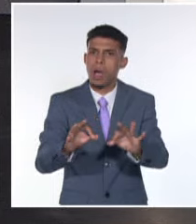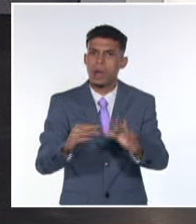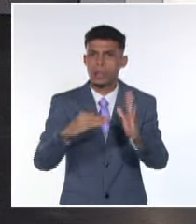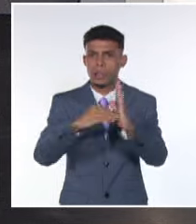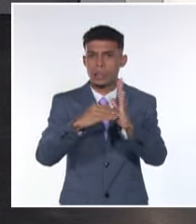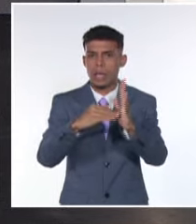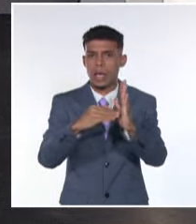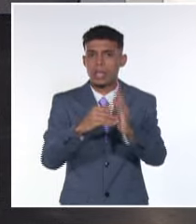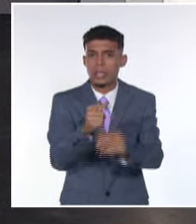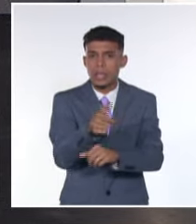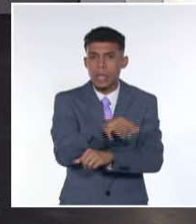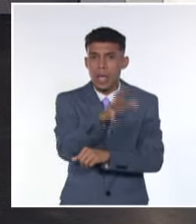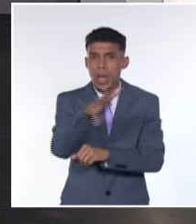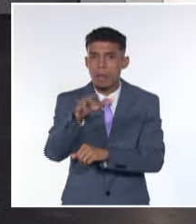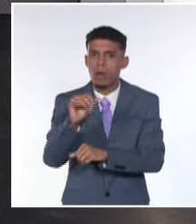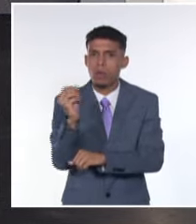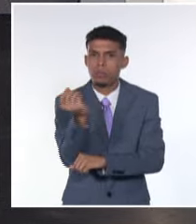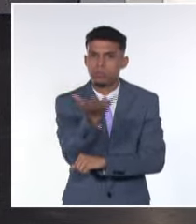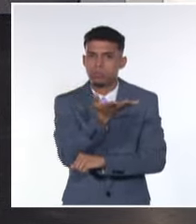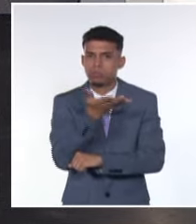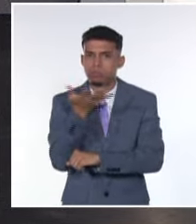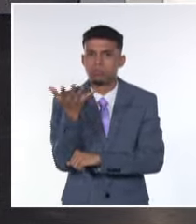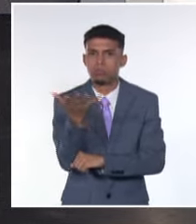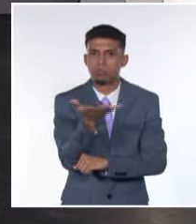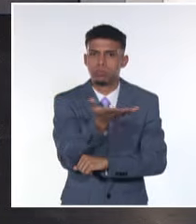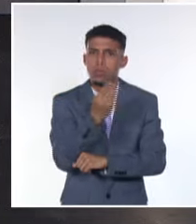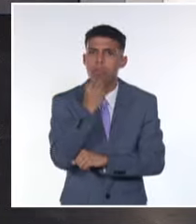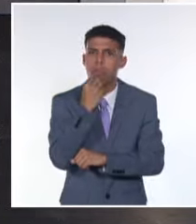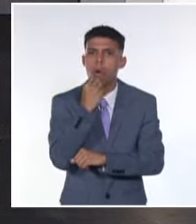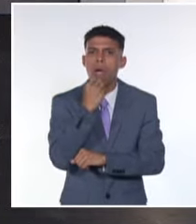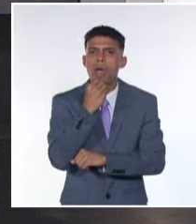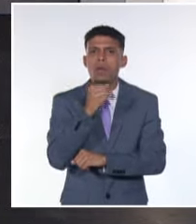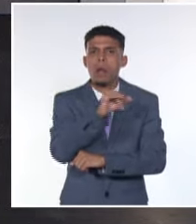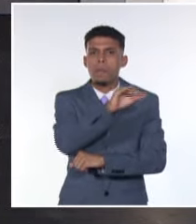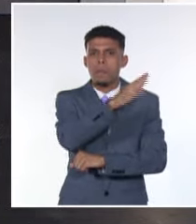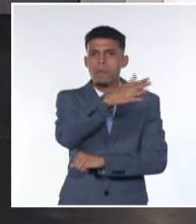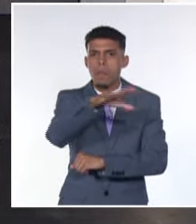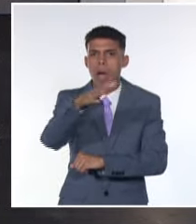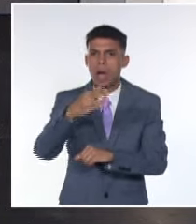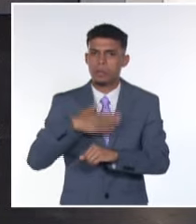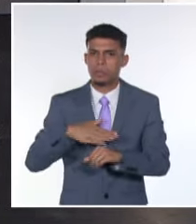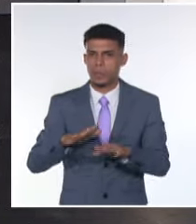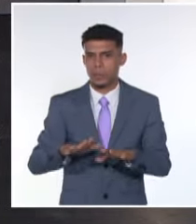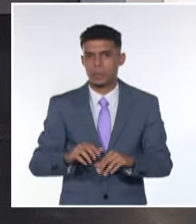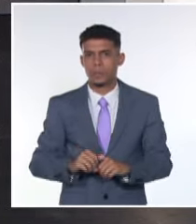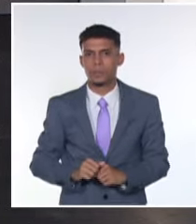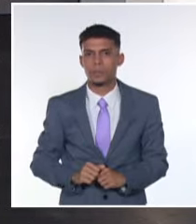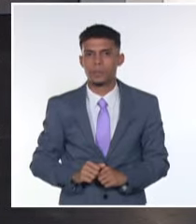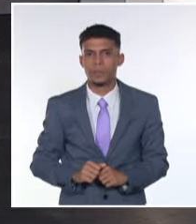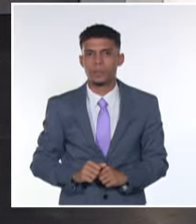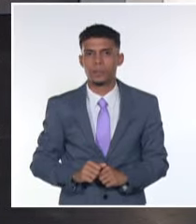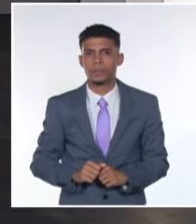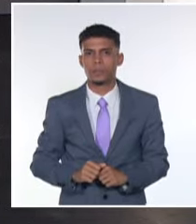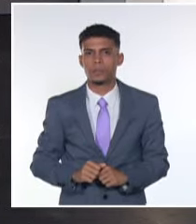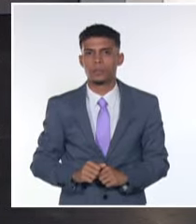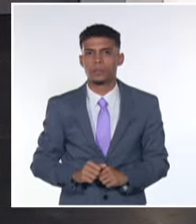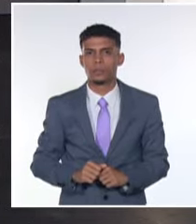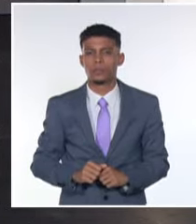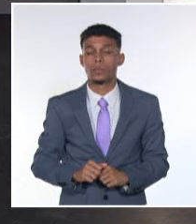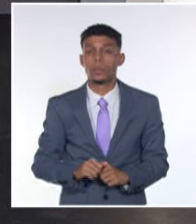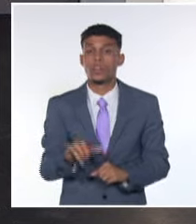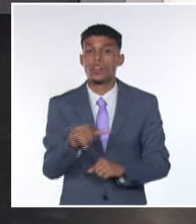zonas costeras tendremos brisas y esto hará que predomine la mar tranquila en casi todos nuestros litorales. Tendremos poco oleaje en el tramo de Cabo Cruz a Punta Maicí y también en la costa